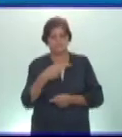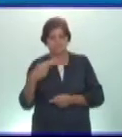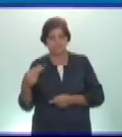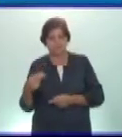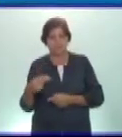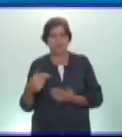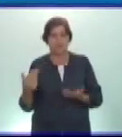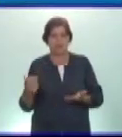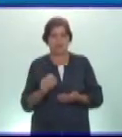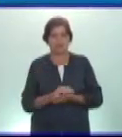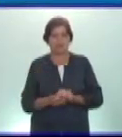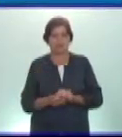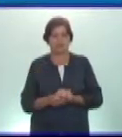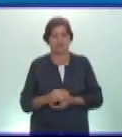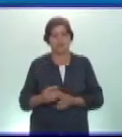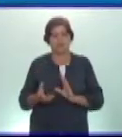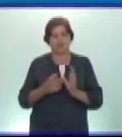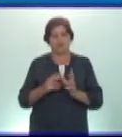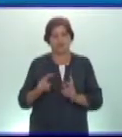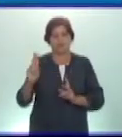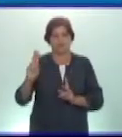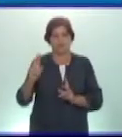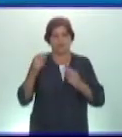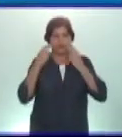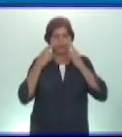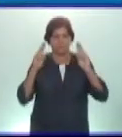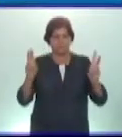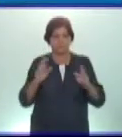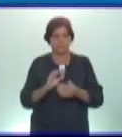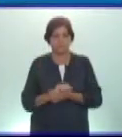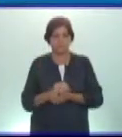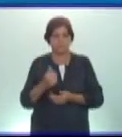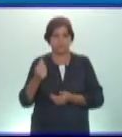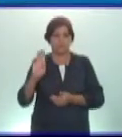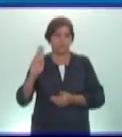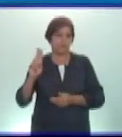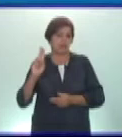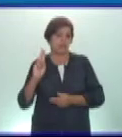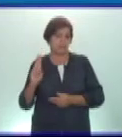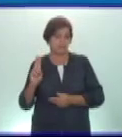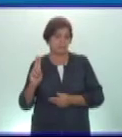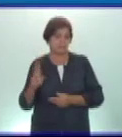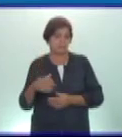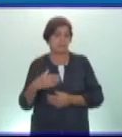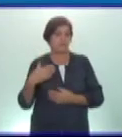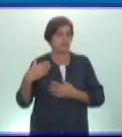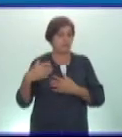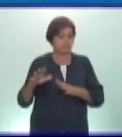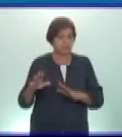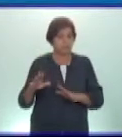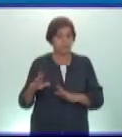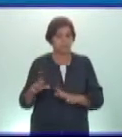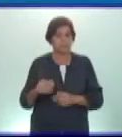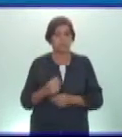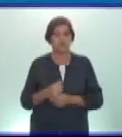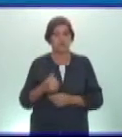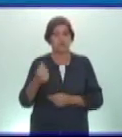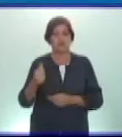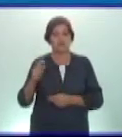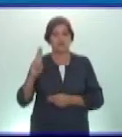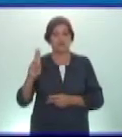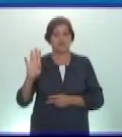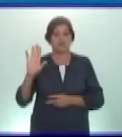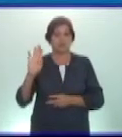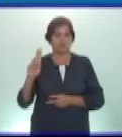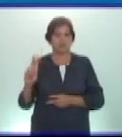viven. El adverbio demasiado está modificando a otro adverbio, o sea, el adverbio lejos. Por lo que